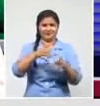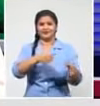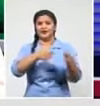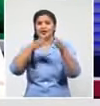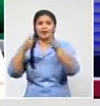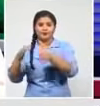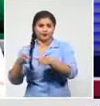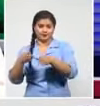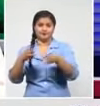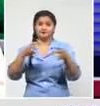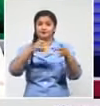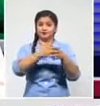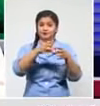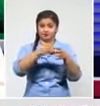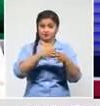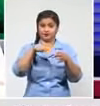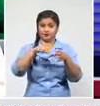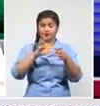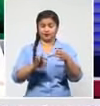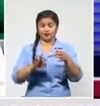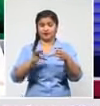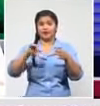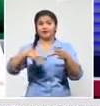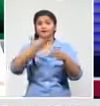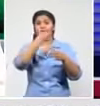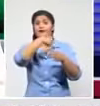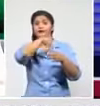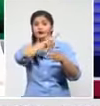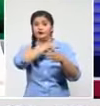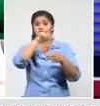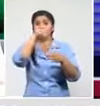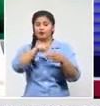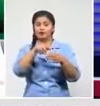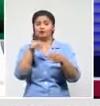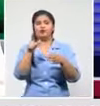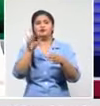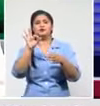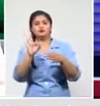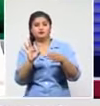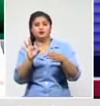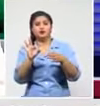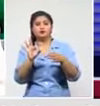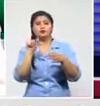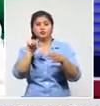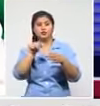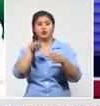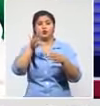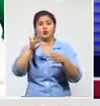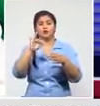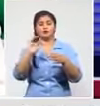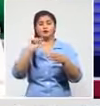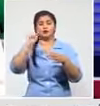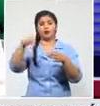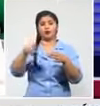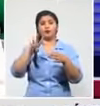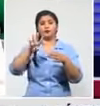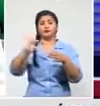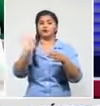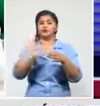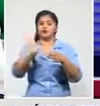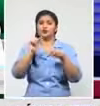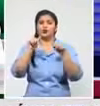casos diagnosticados en el día de ayer, 18, o sea, el 47,4%, son contactos de